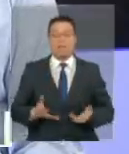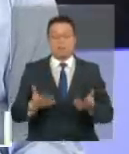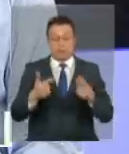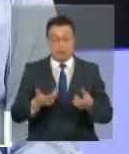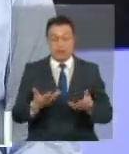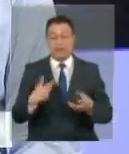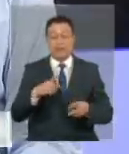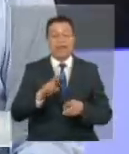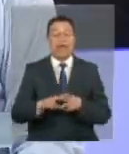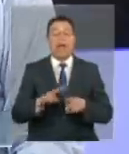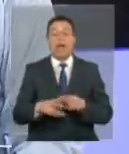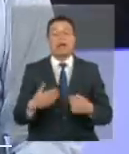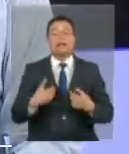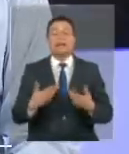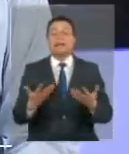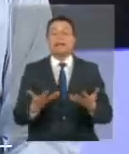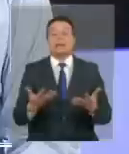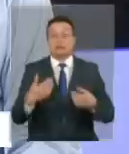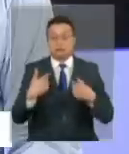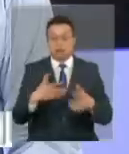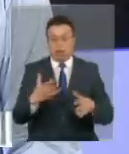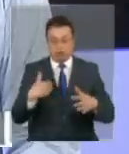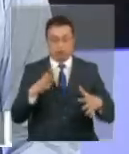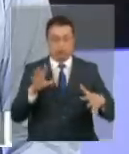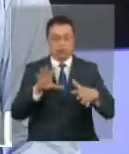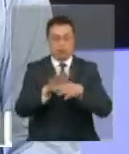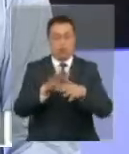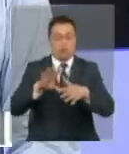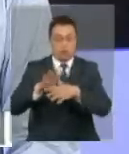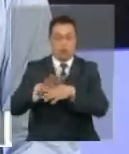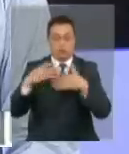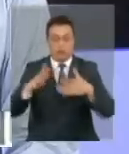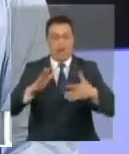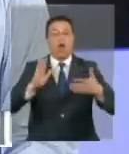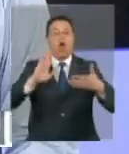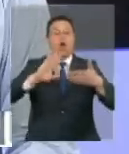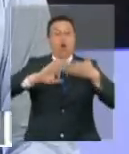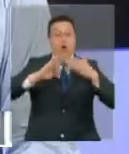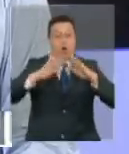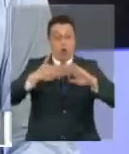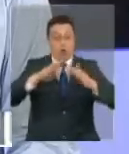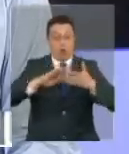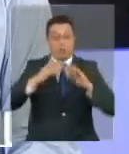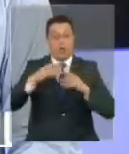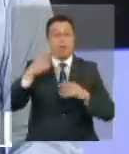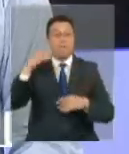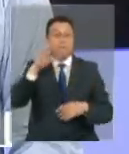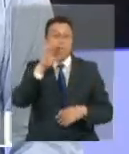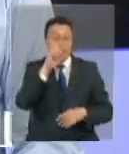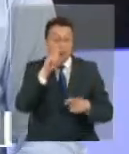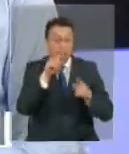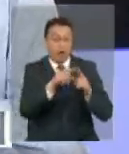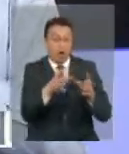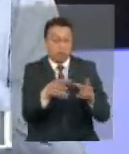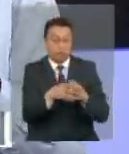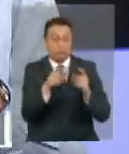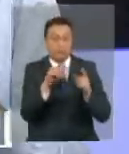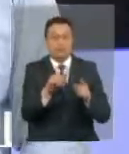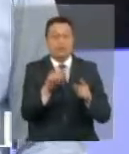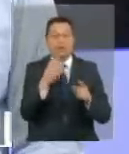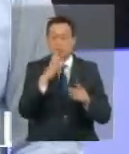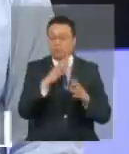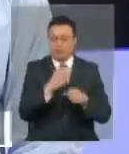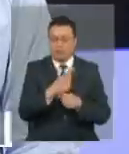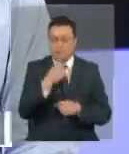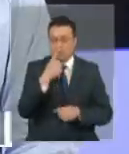¿qué es lo que vamos a hacer nosotros? Yo me he estado reuniendo con comunidades, en particular de la colonia peruana, para trabajar en una cosa súper,